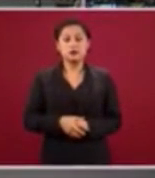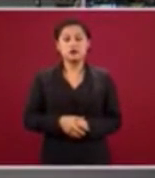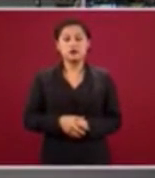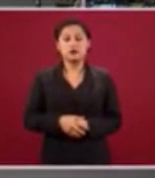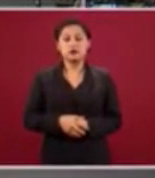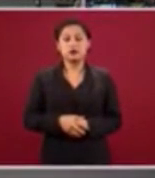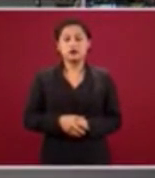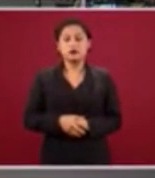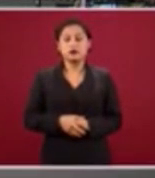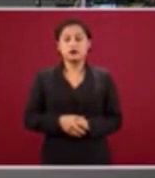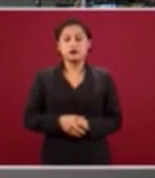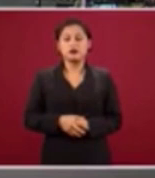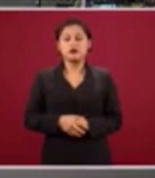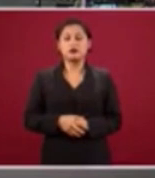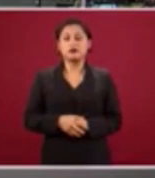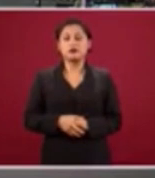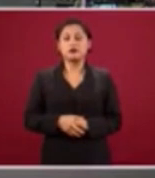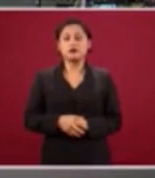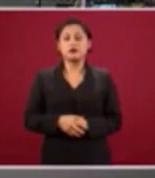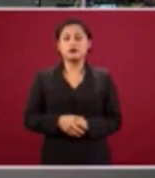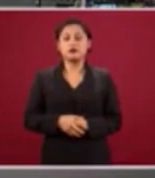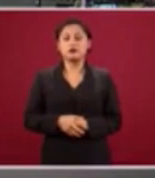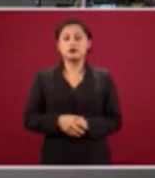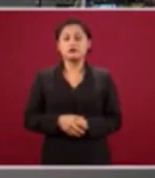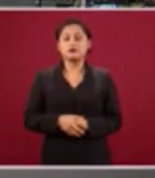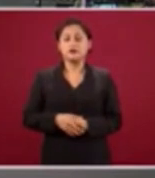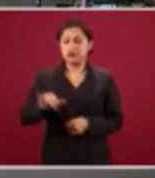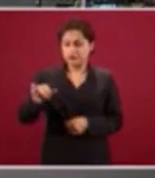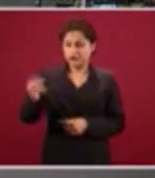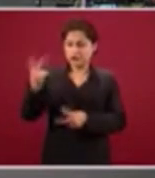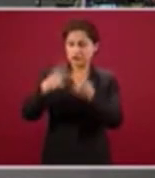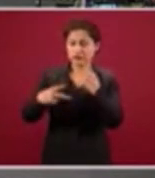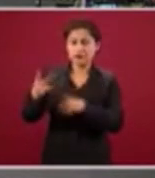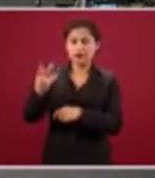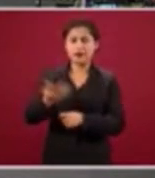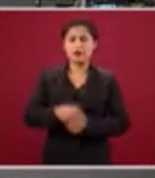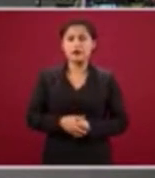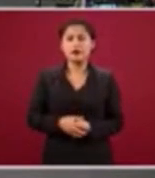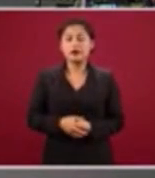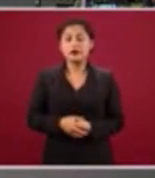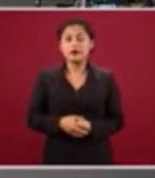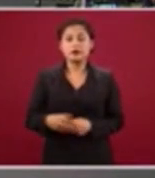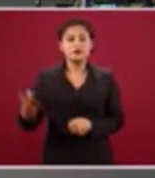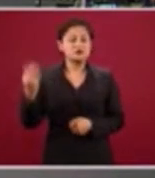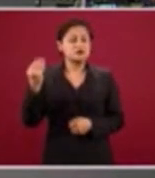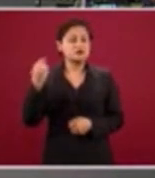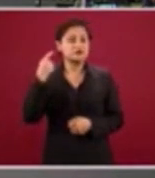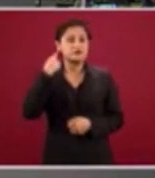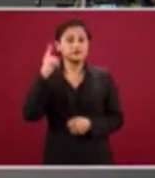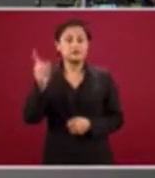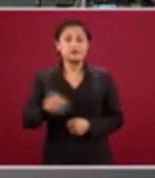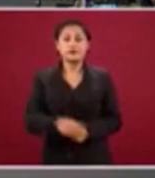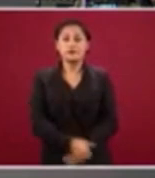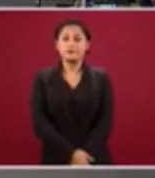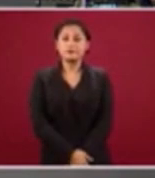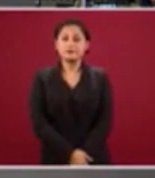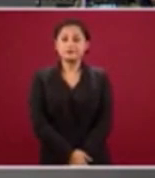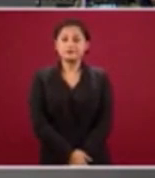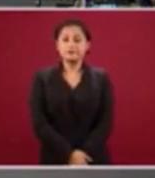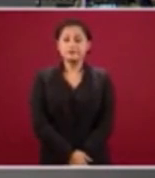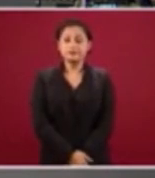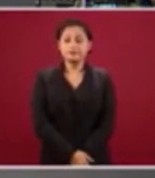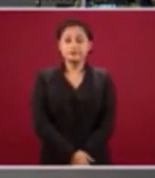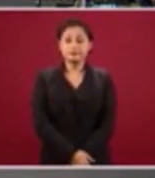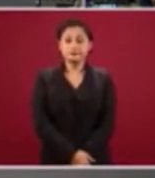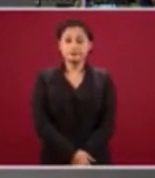que venga… el tema de igualdad, de verdad, y no es guerra de hombres contra mujeres. Sí. Pero tenemos que